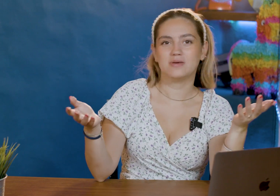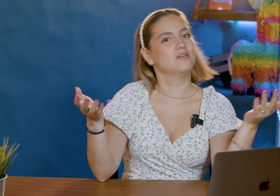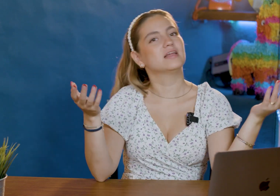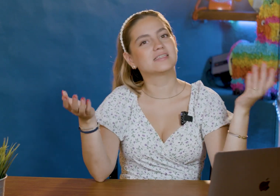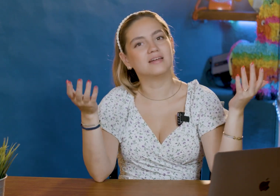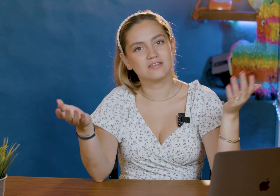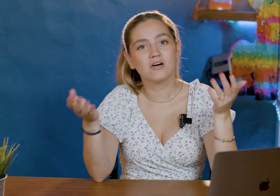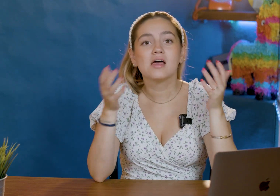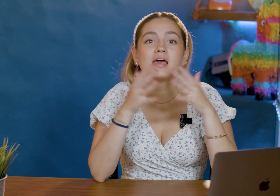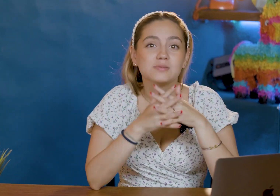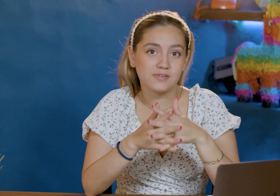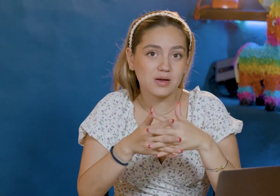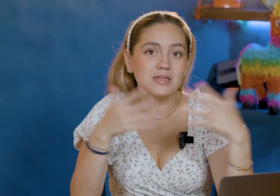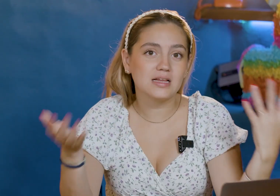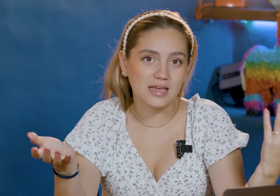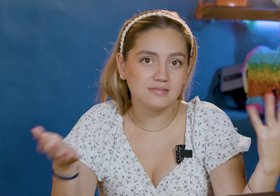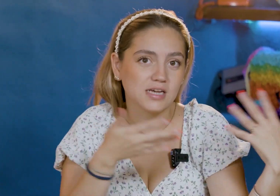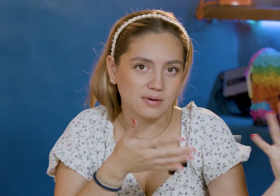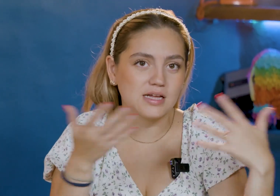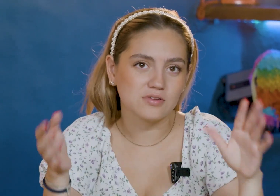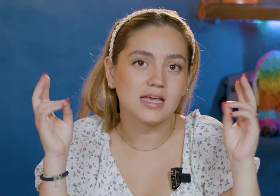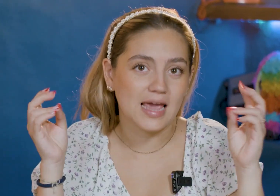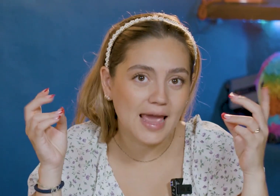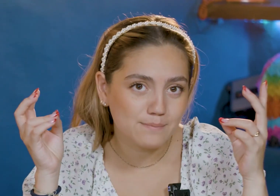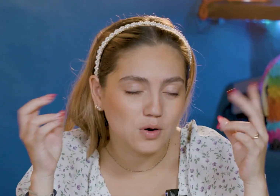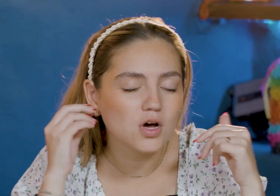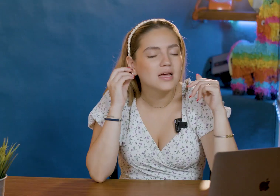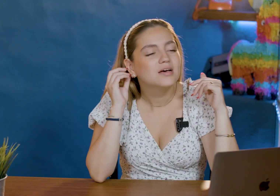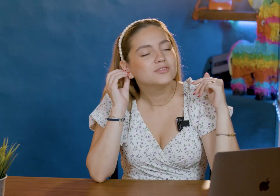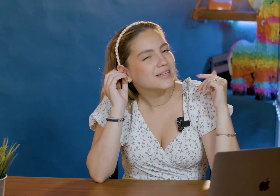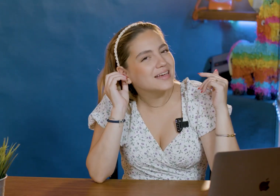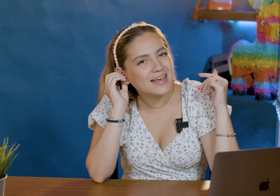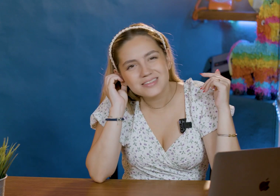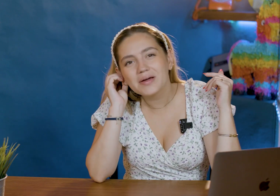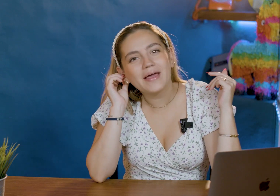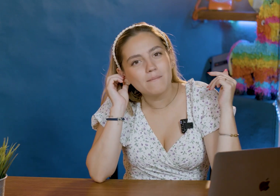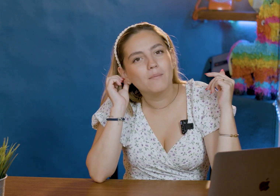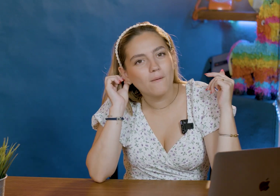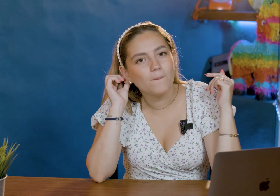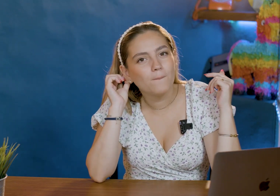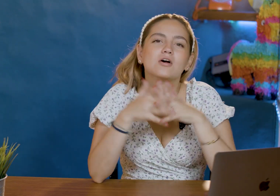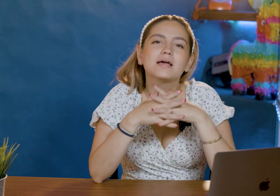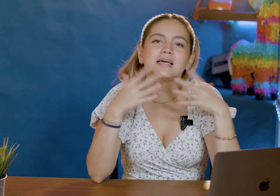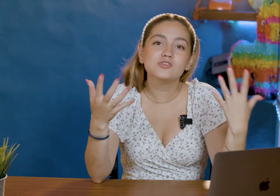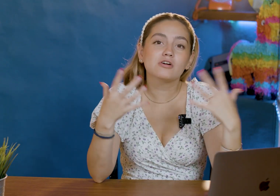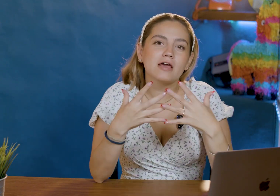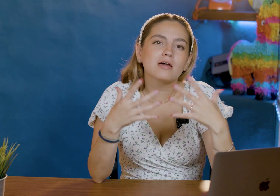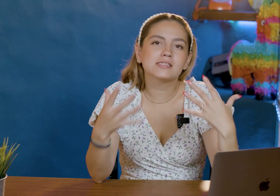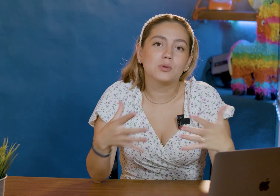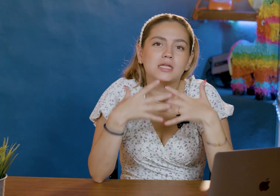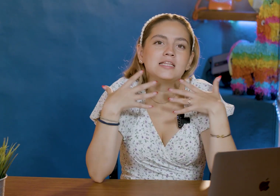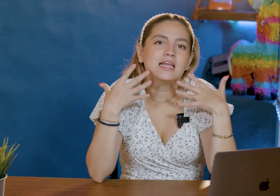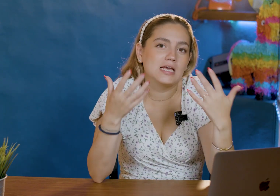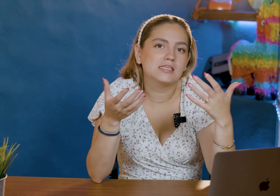habiendo visto el video donde él está hablando, específicamente el de Chávez dando ese ejemplo, ¿ustedes creen que sea un ejemplo? Como que ya yo